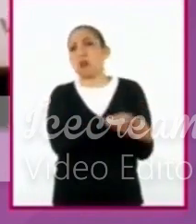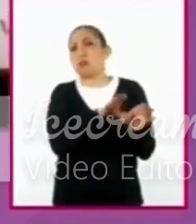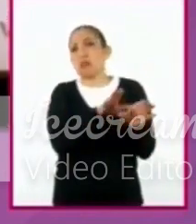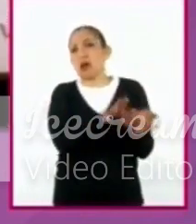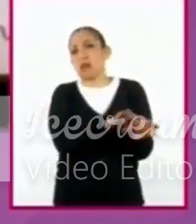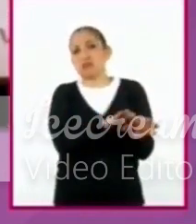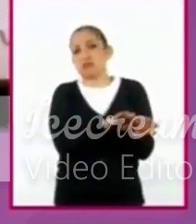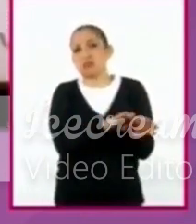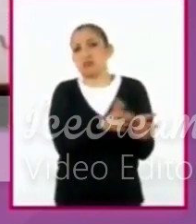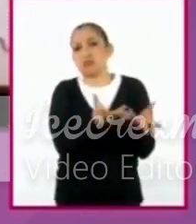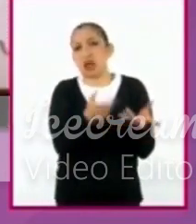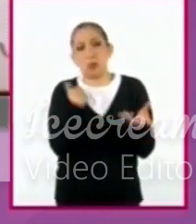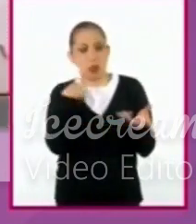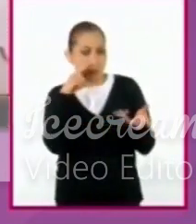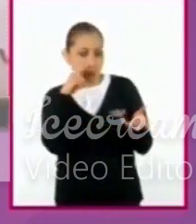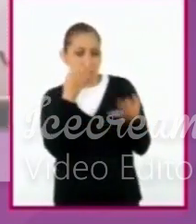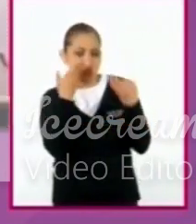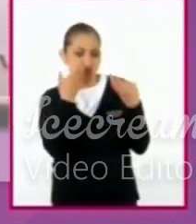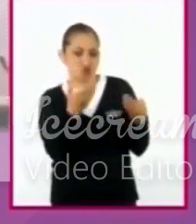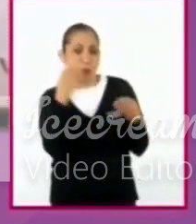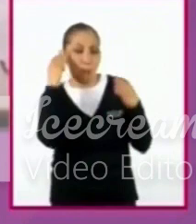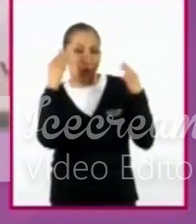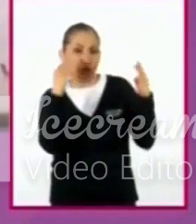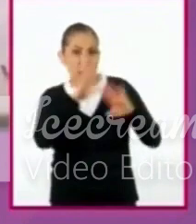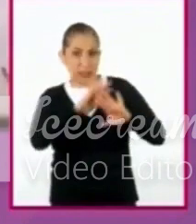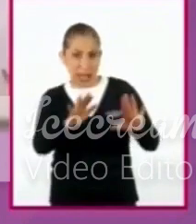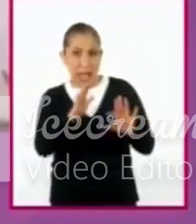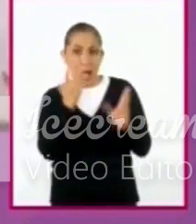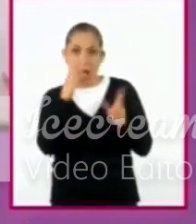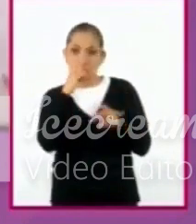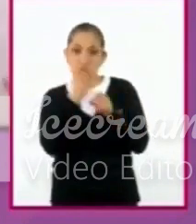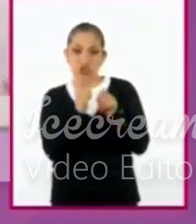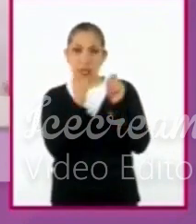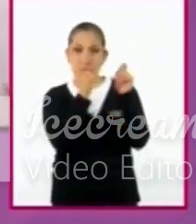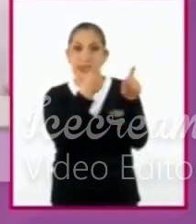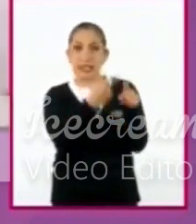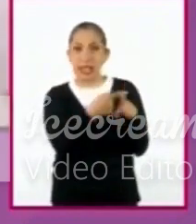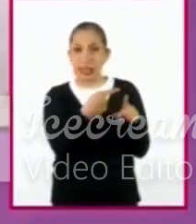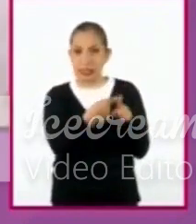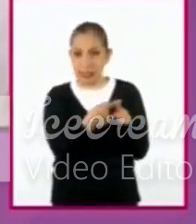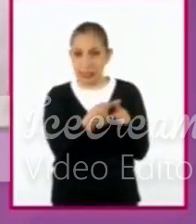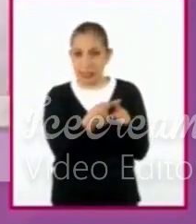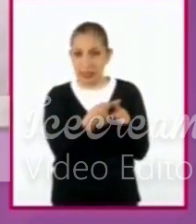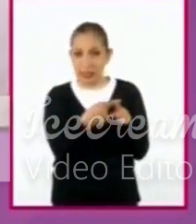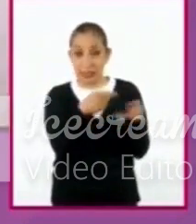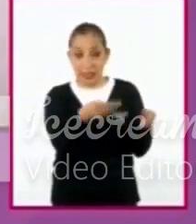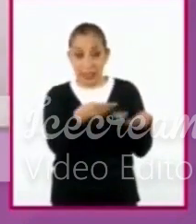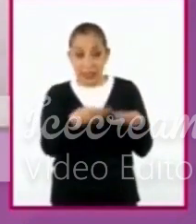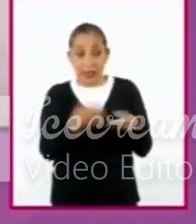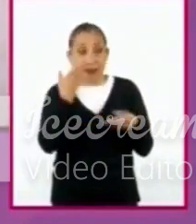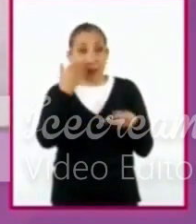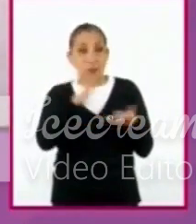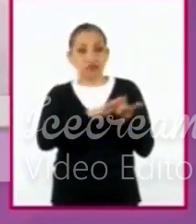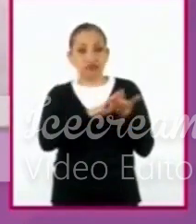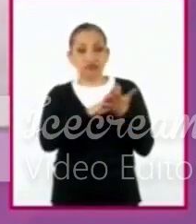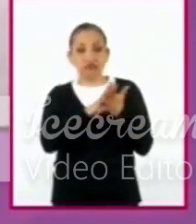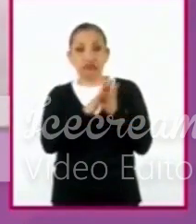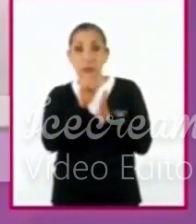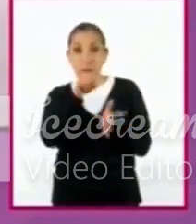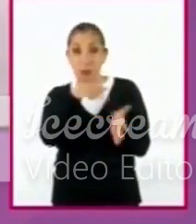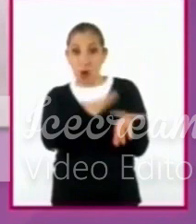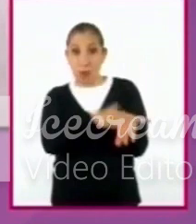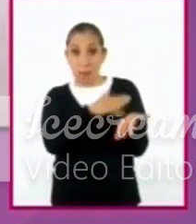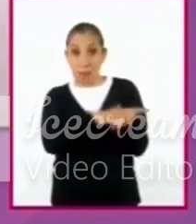daba fe de que el museo ya tenía un responsable. Con el paso del tiempo, bueno,